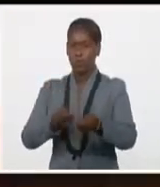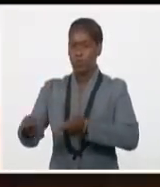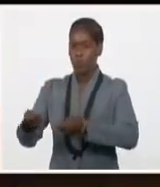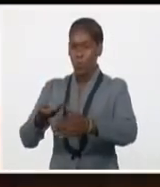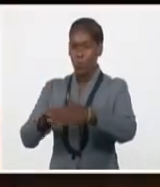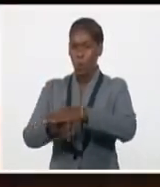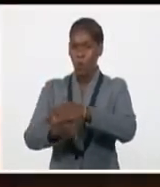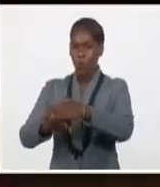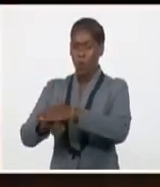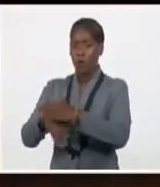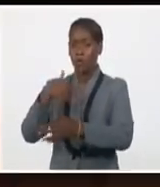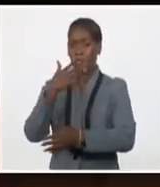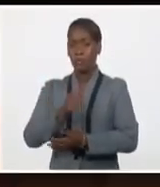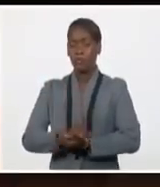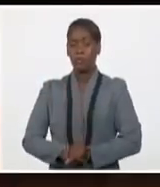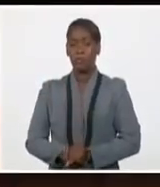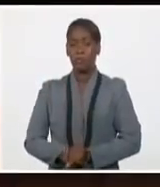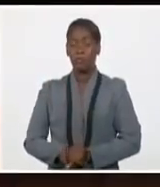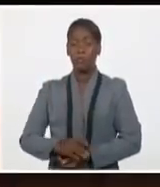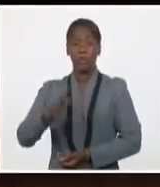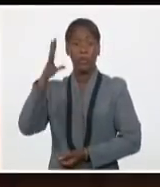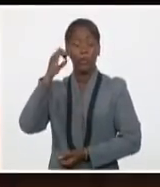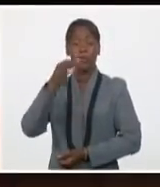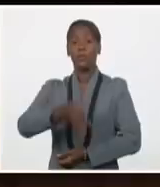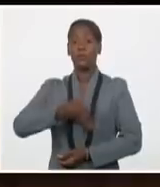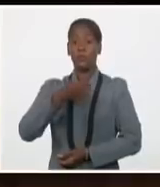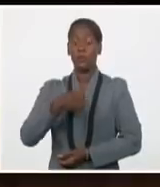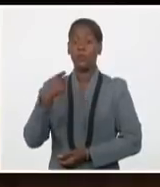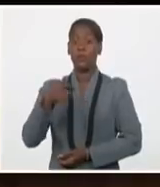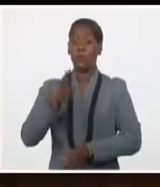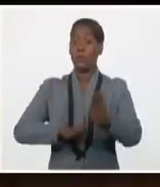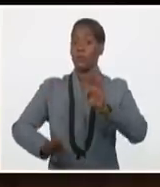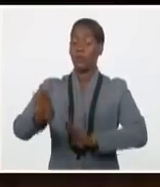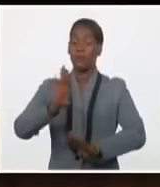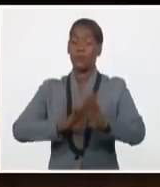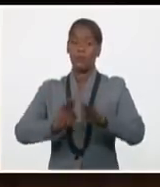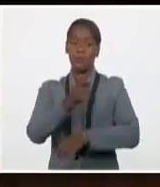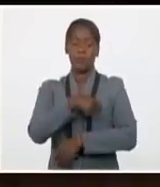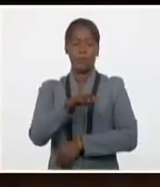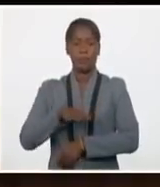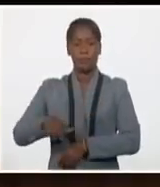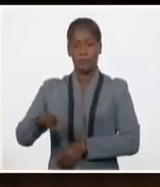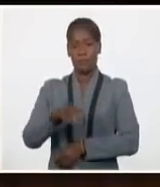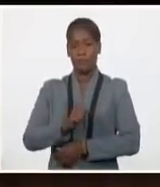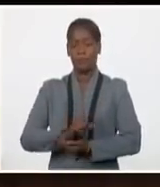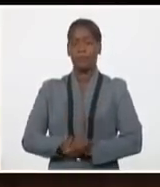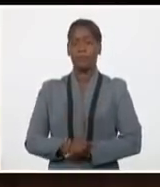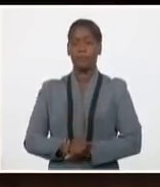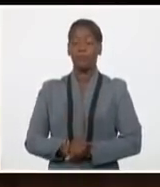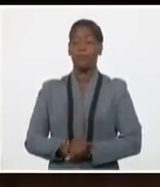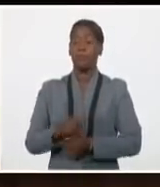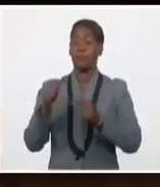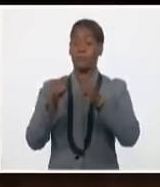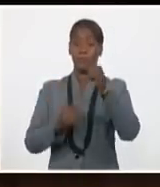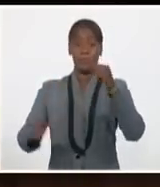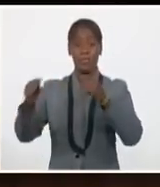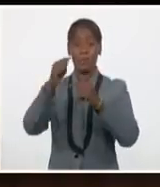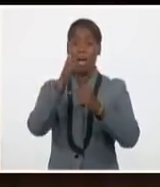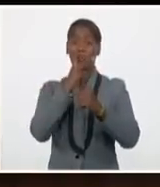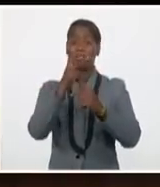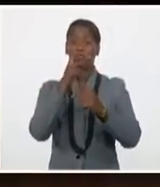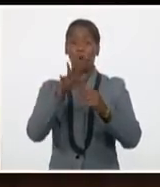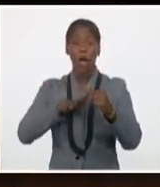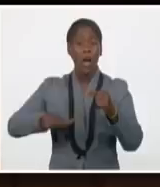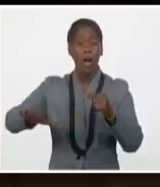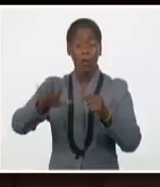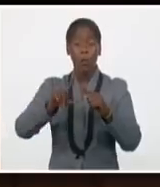descrito, dijo, exige otorgar prioridad a la defensa del país, con la premisa de que cada ciudadano conozca un medio, un